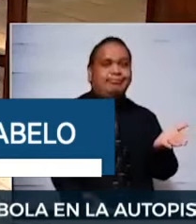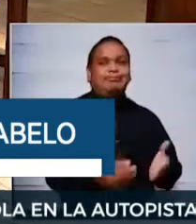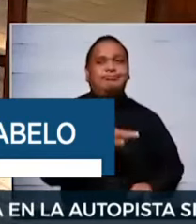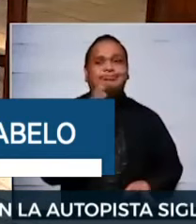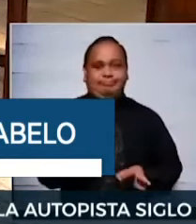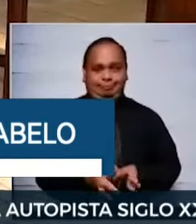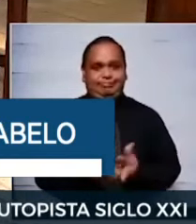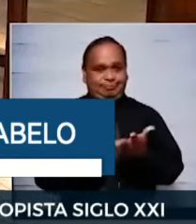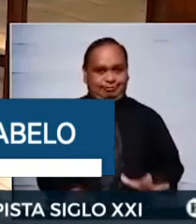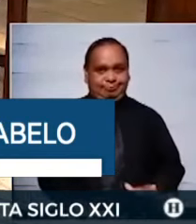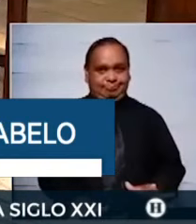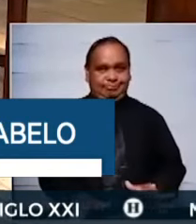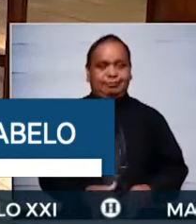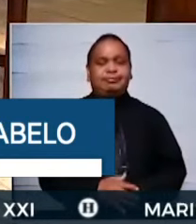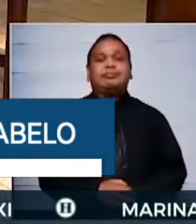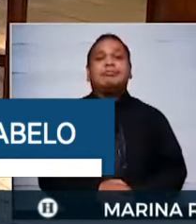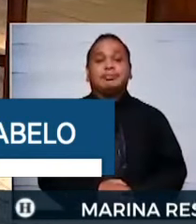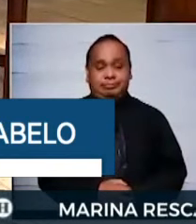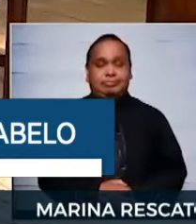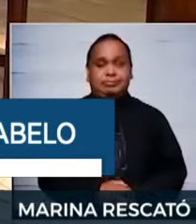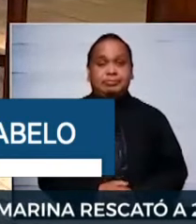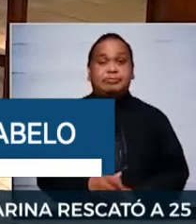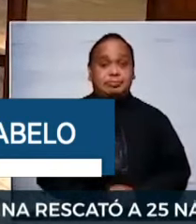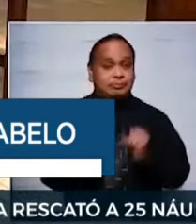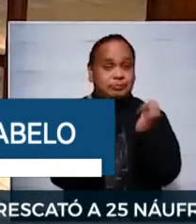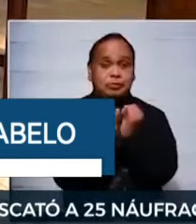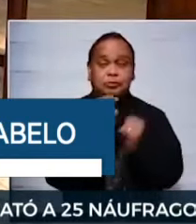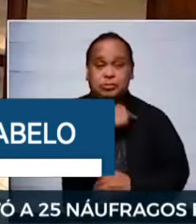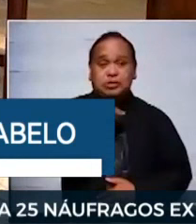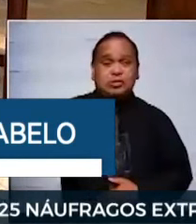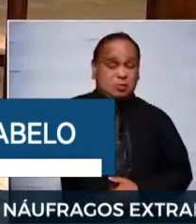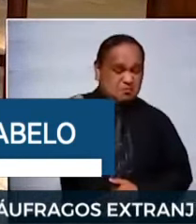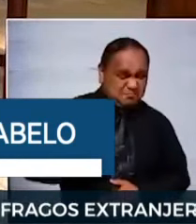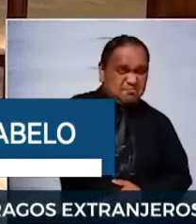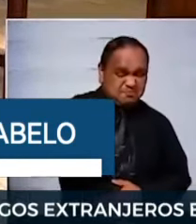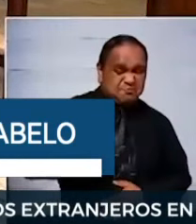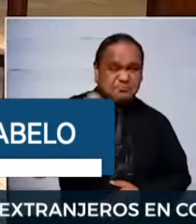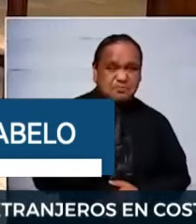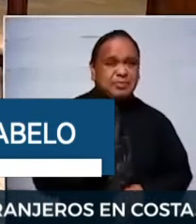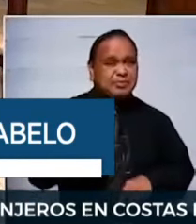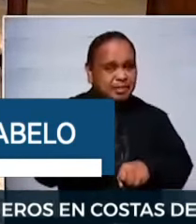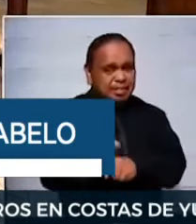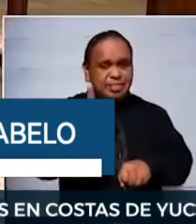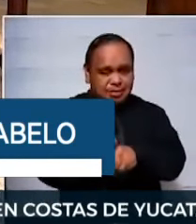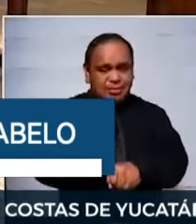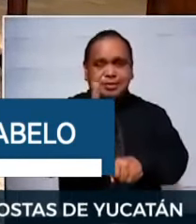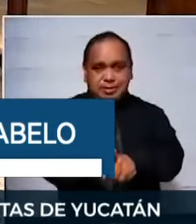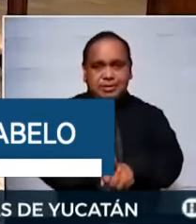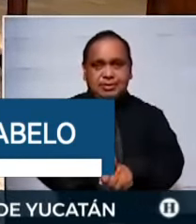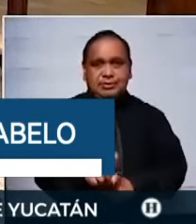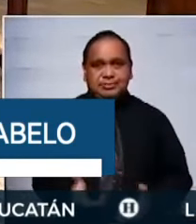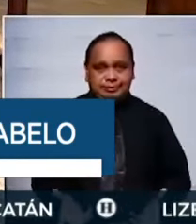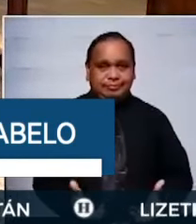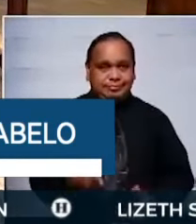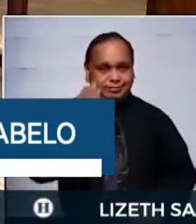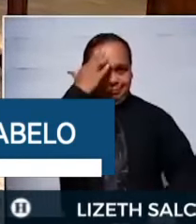lo que quieren pues es acabar con las únicas personas que obviamente para ellos que solo piensan en elecciones y en cómo ganar votos,